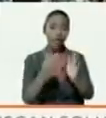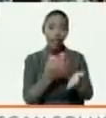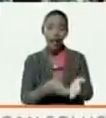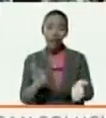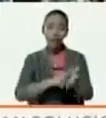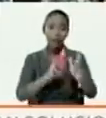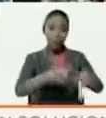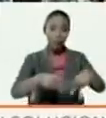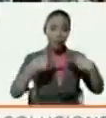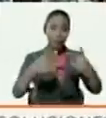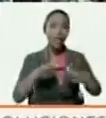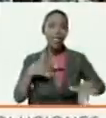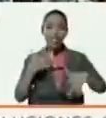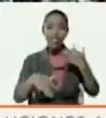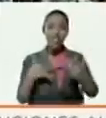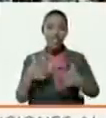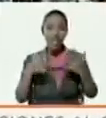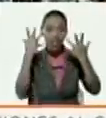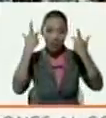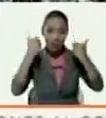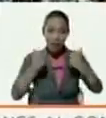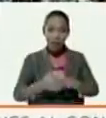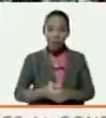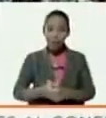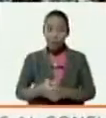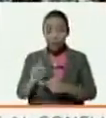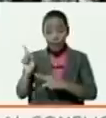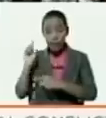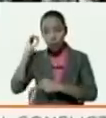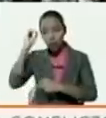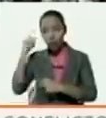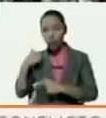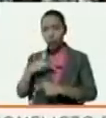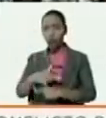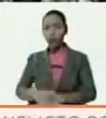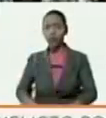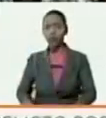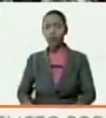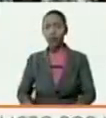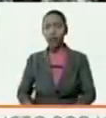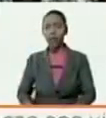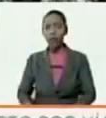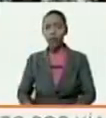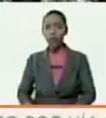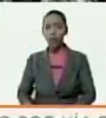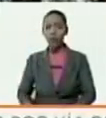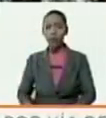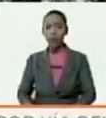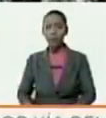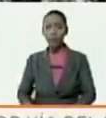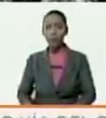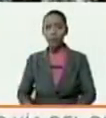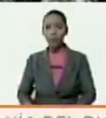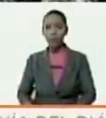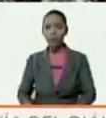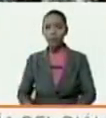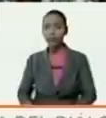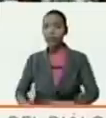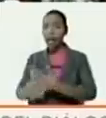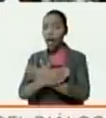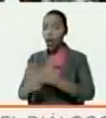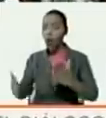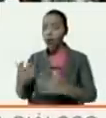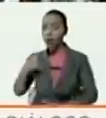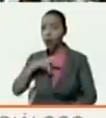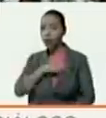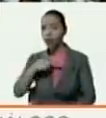actividad ganadera, ¿qué opinión le merece esto? No, bueno, nosotros ahí está, la Asamblea Nacional Constituyente está a la orden de nuestro pueblo, siempre